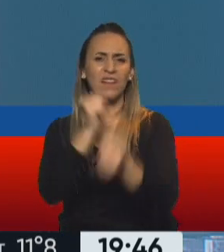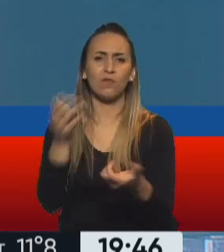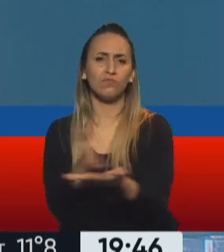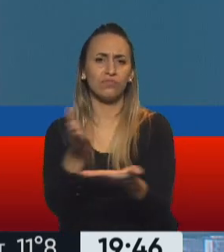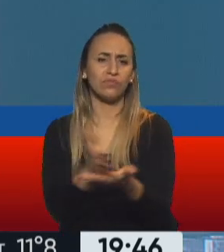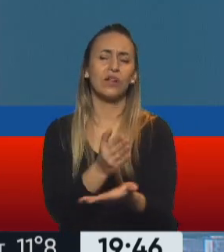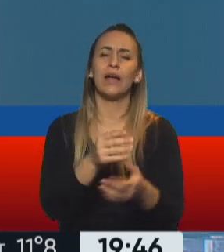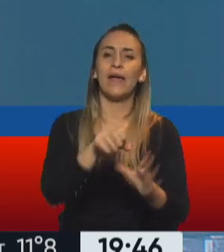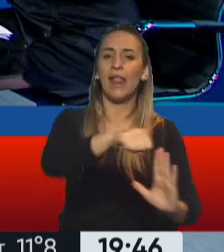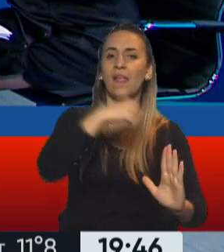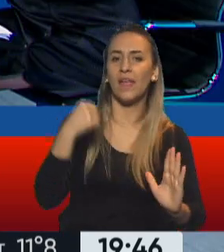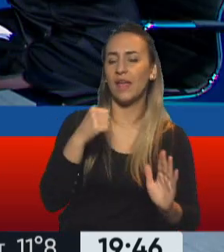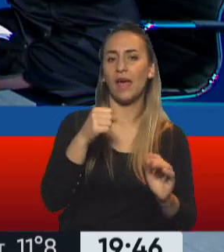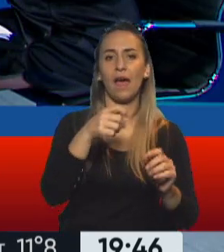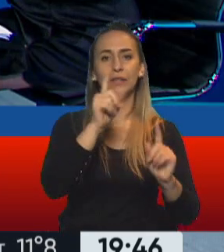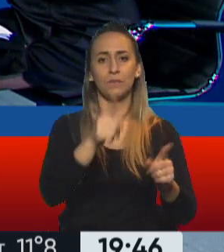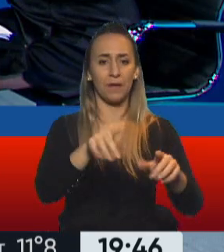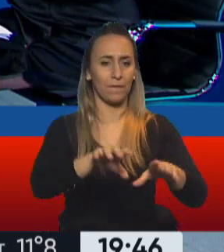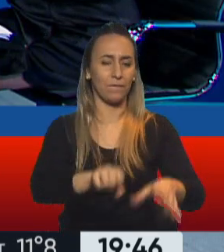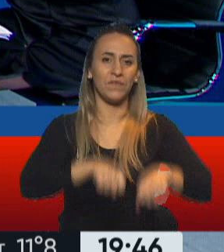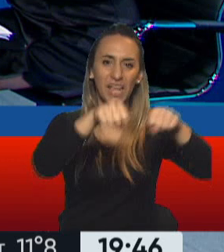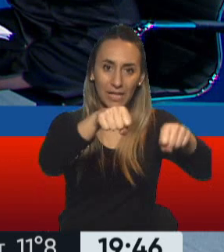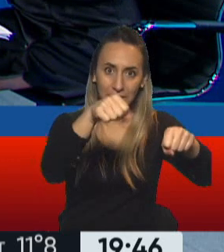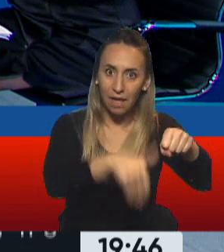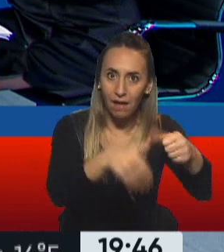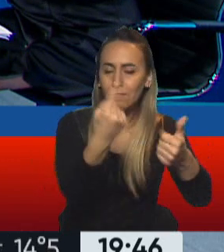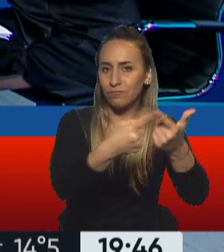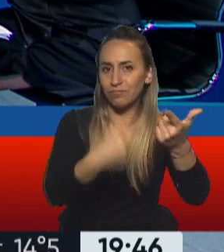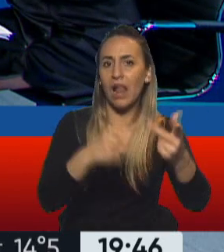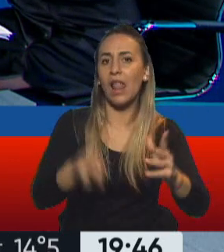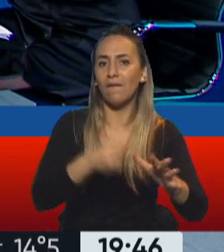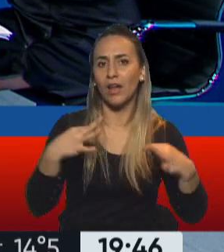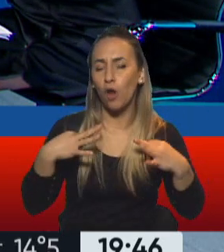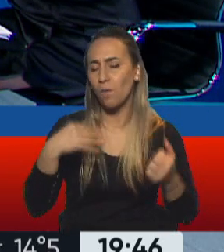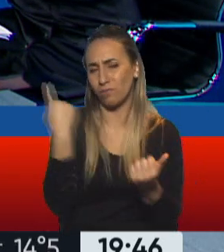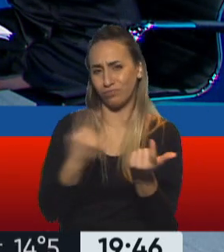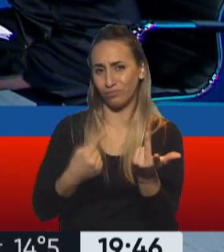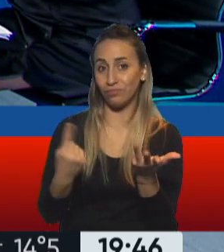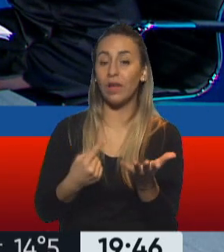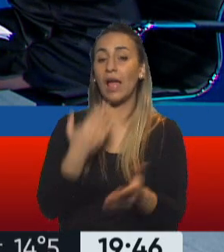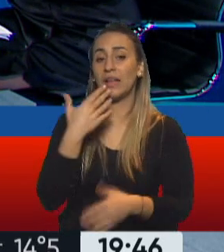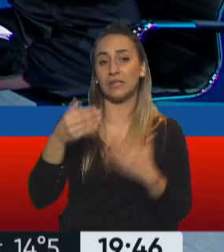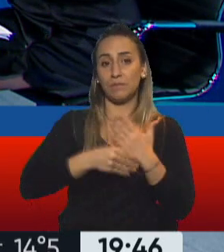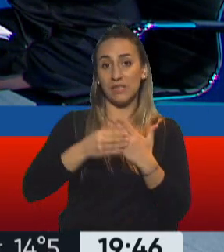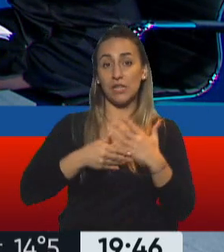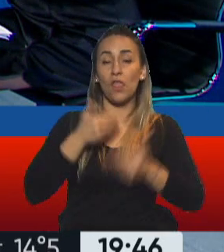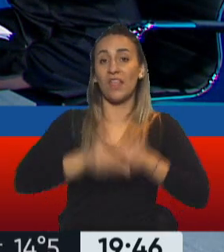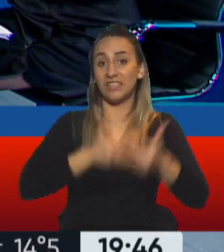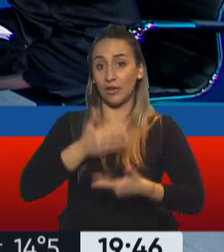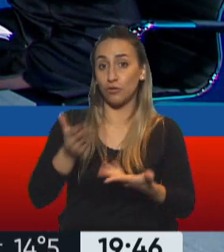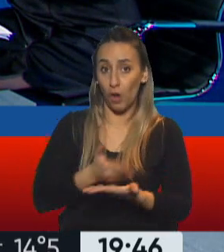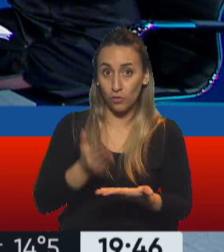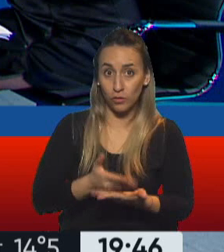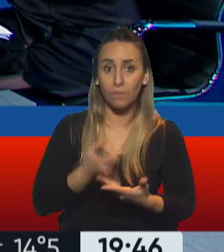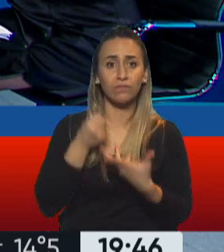lavarropas y que en este caso sacó un crédito en el banco nación y con el apoyo del ministerio de desarrollo productivo por 250